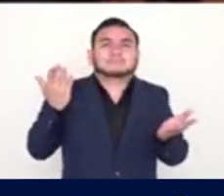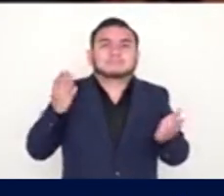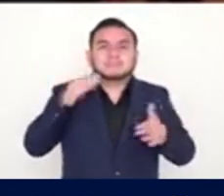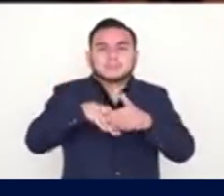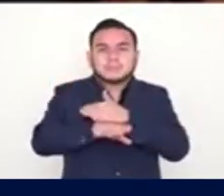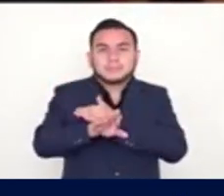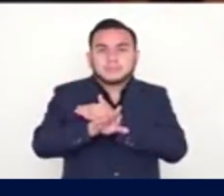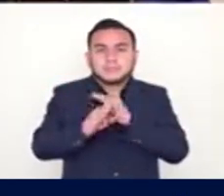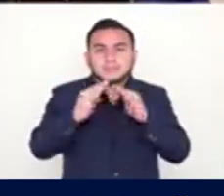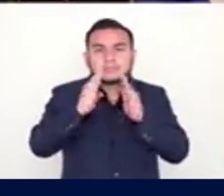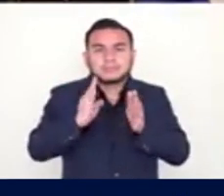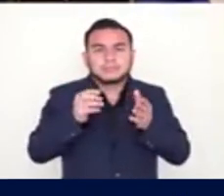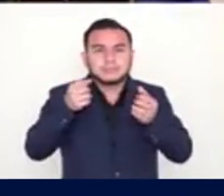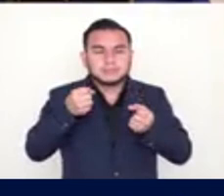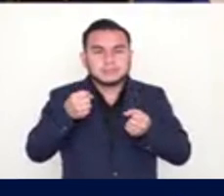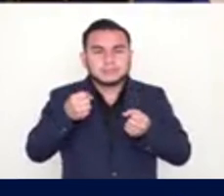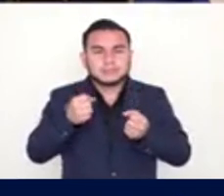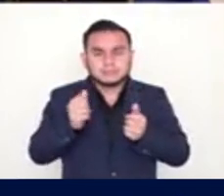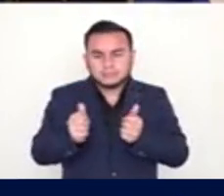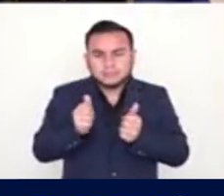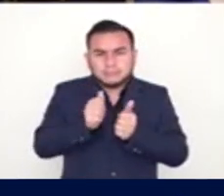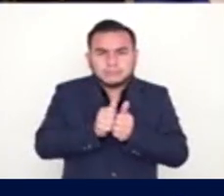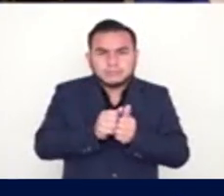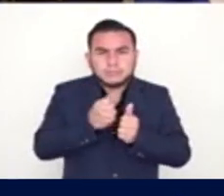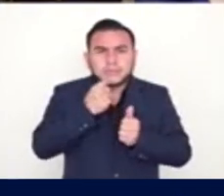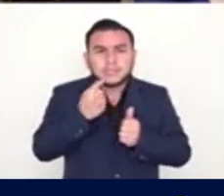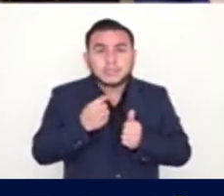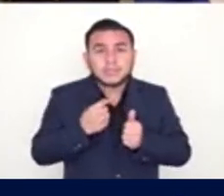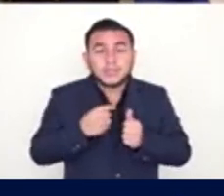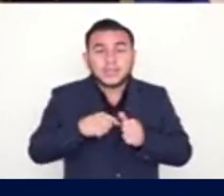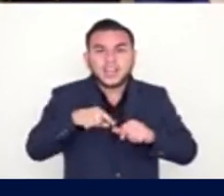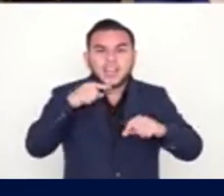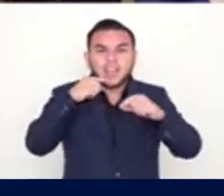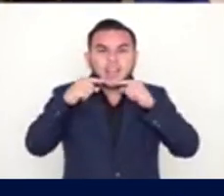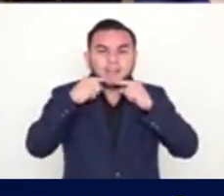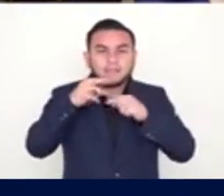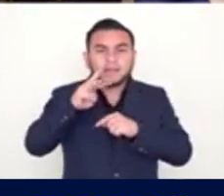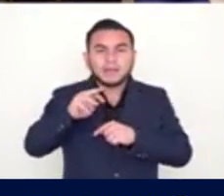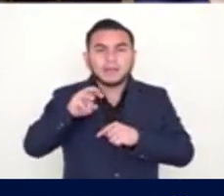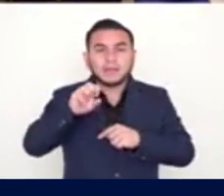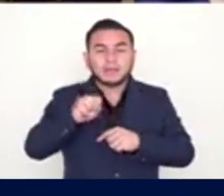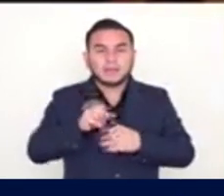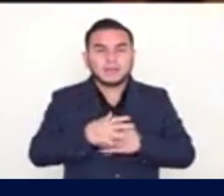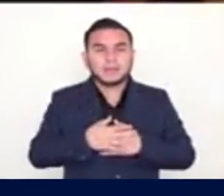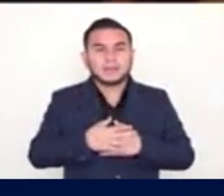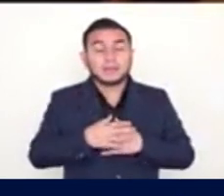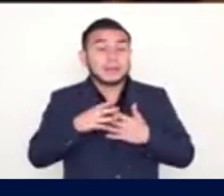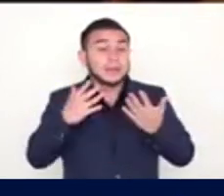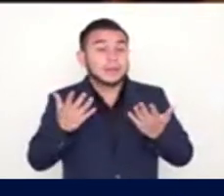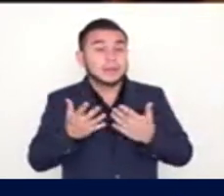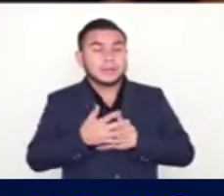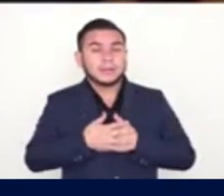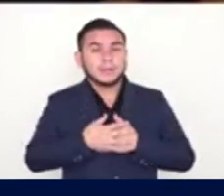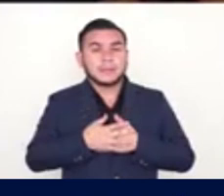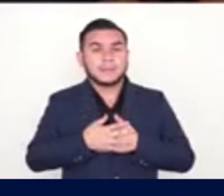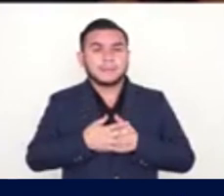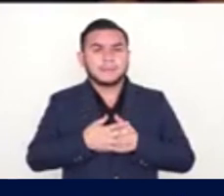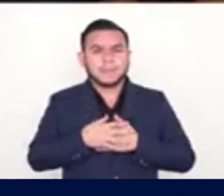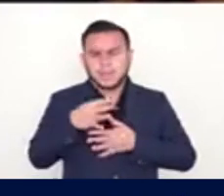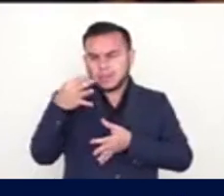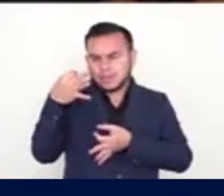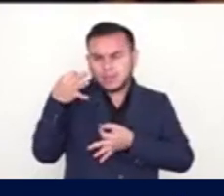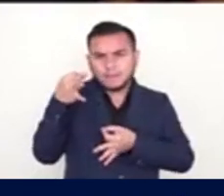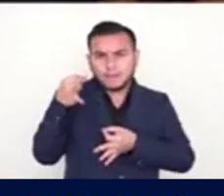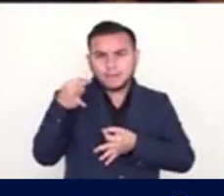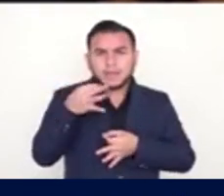entrar a penales? Yo tampoco. Y acompañado también de un ranflero de la MS-13 en libertad. Menos. Entonces, esos